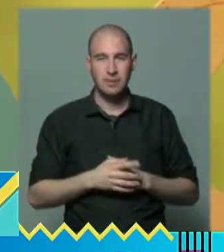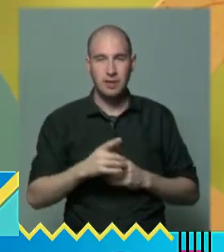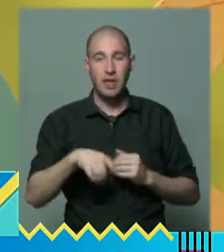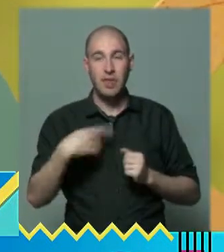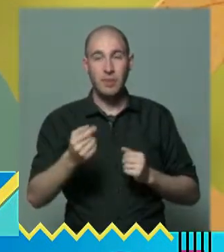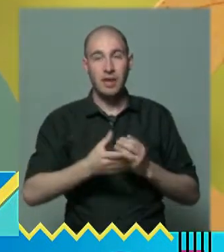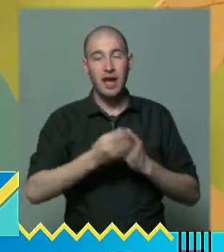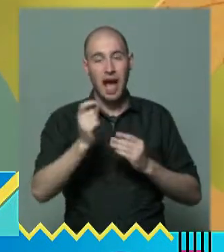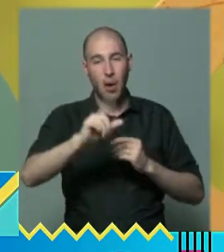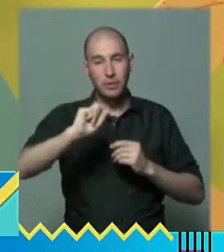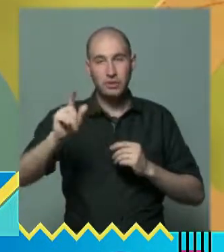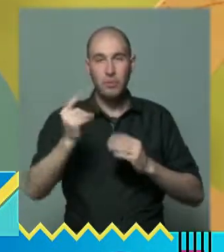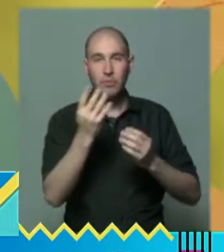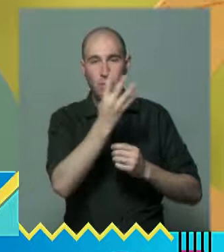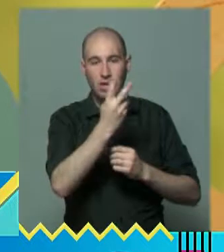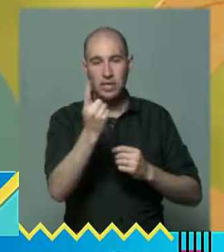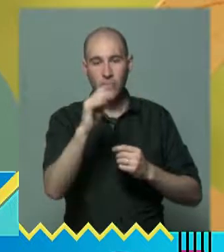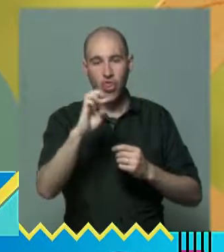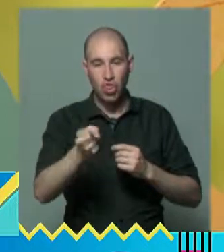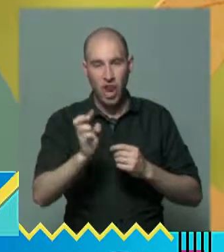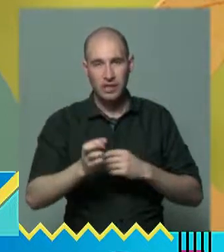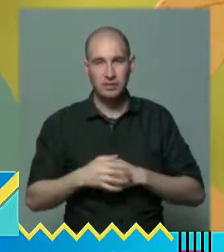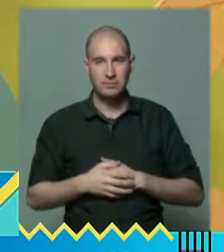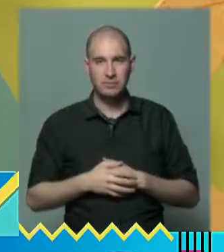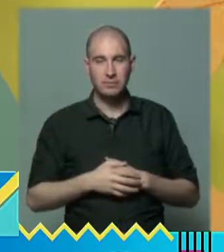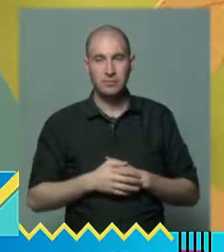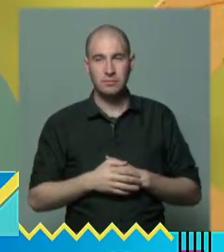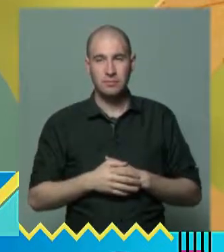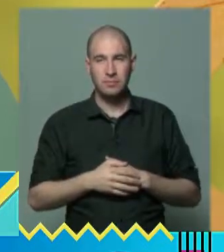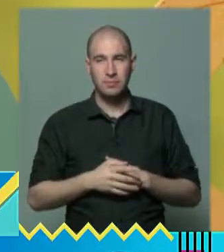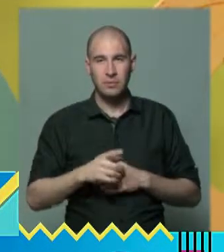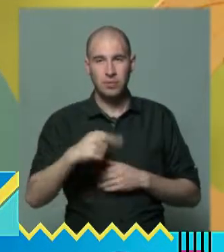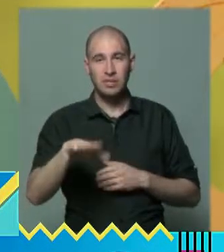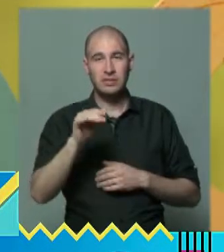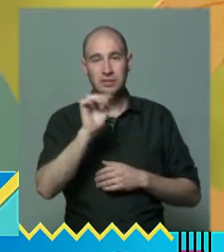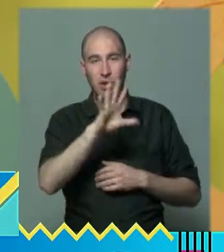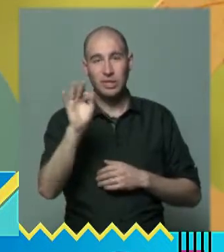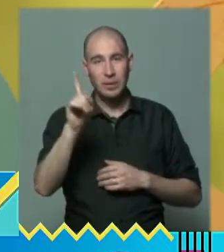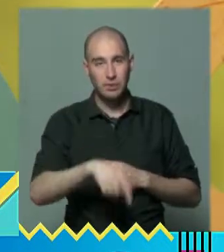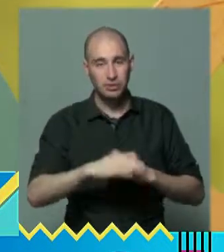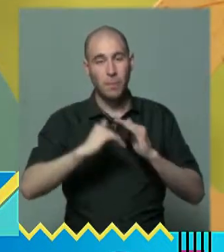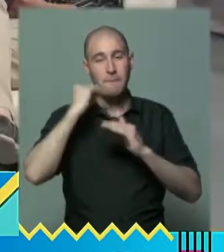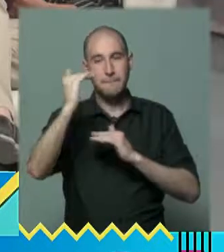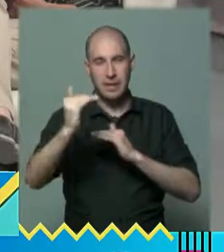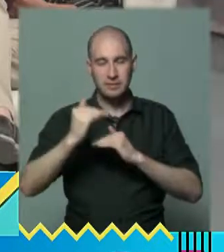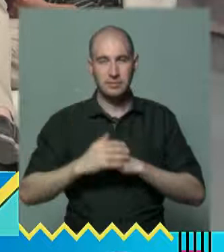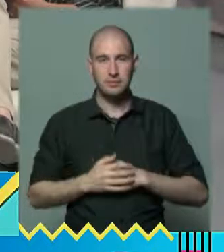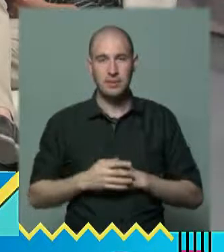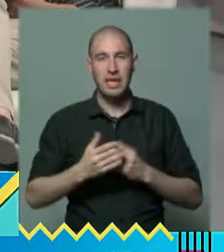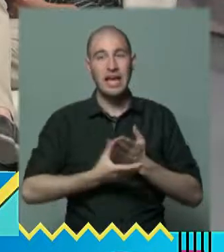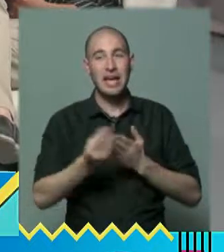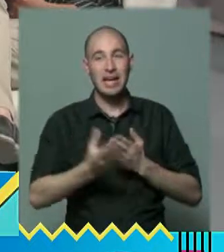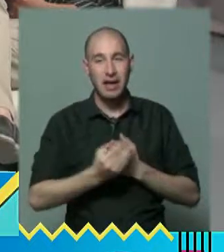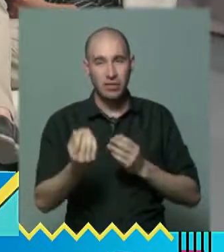de estos últimos ajustes va a llegar a $41. O sea, todavía tenemos más de 50%, digamos, de costo